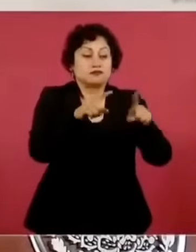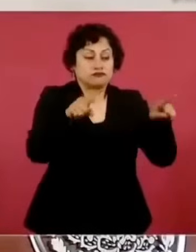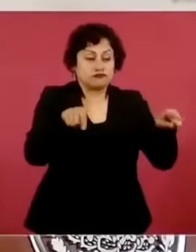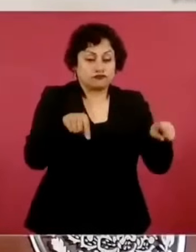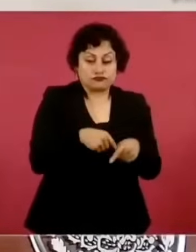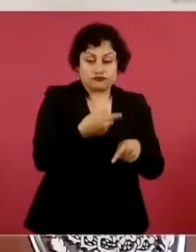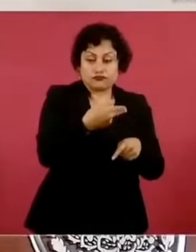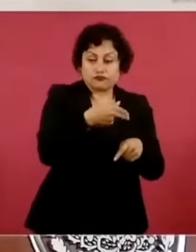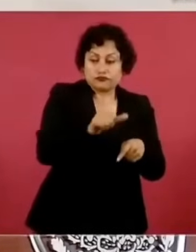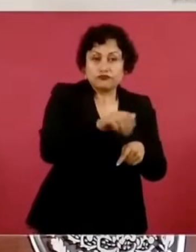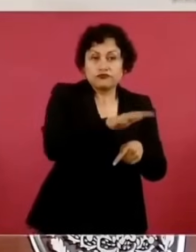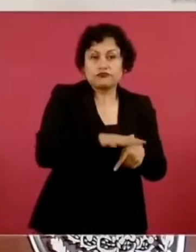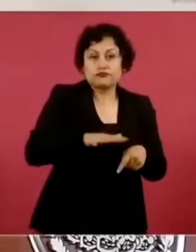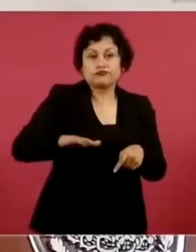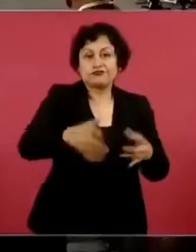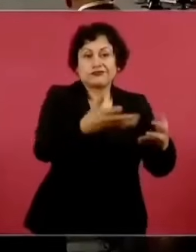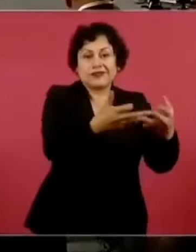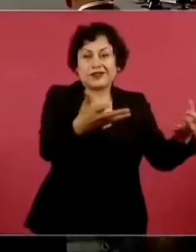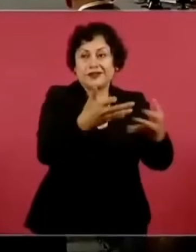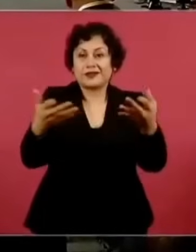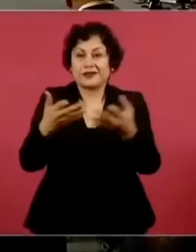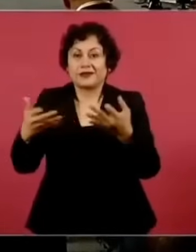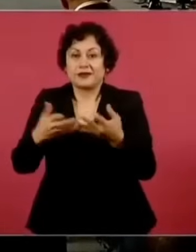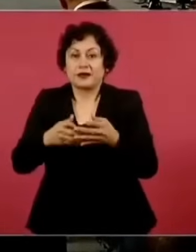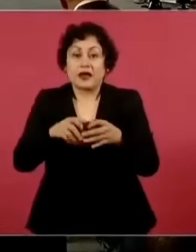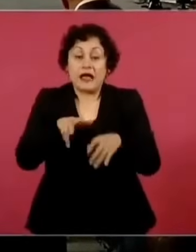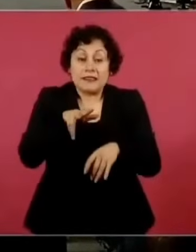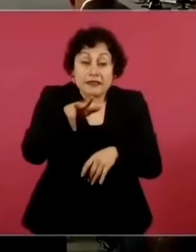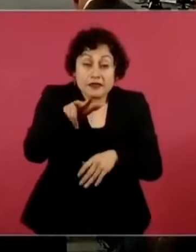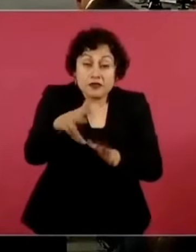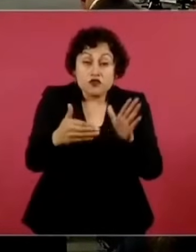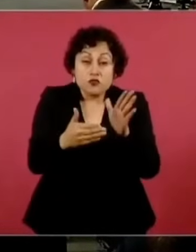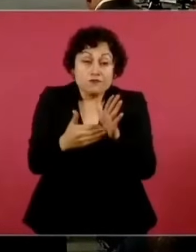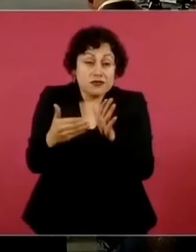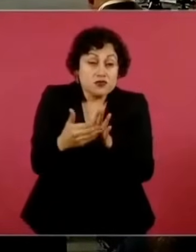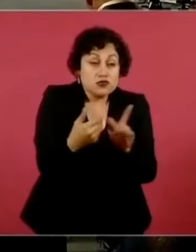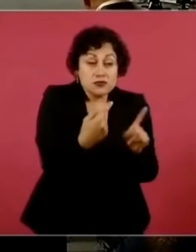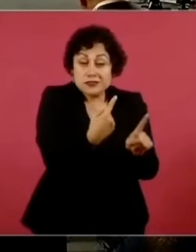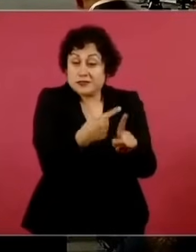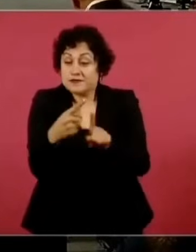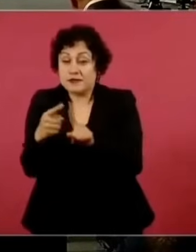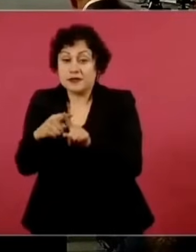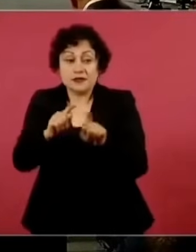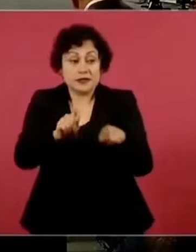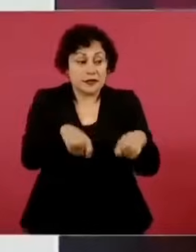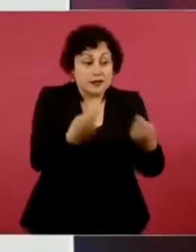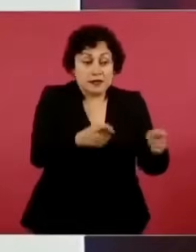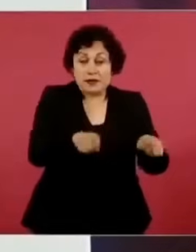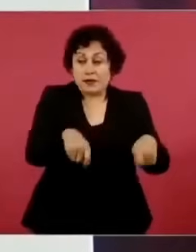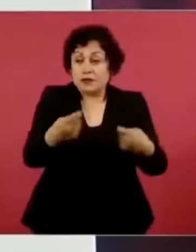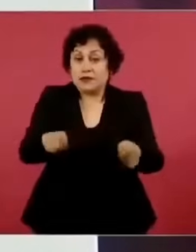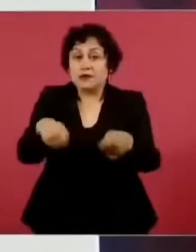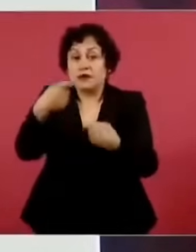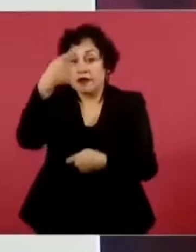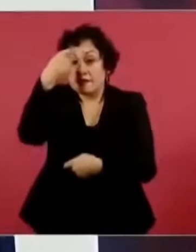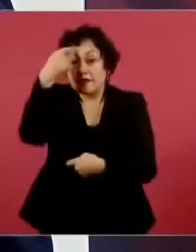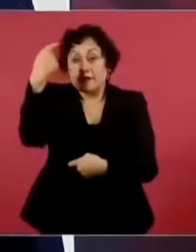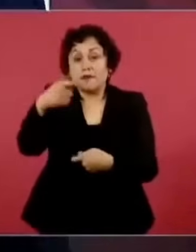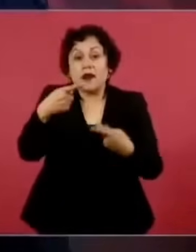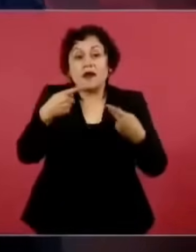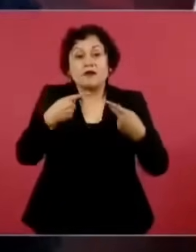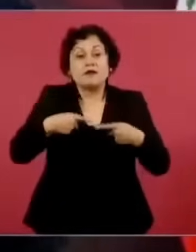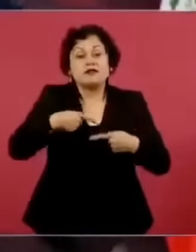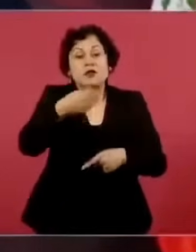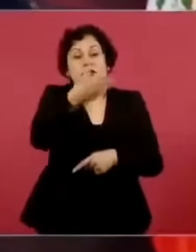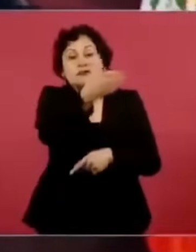¿no? Sí, a 1 millón de familias campesinas de entonces. Entonces, les deja a los